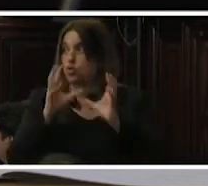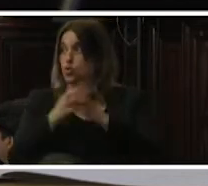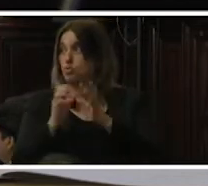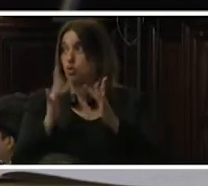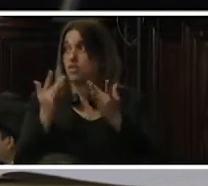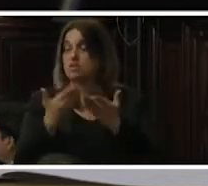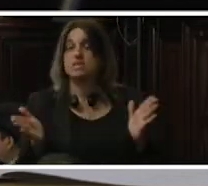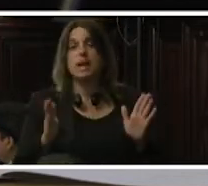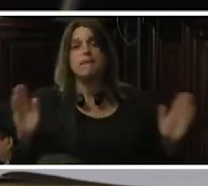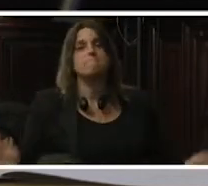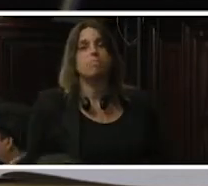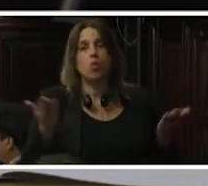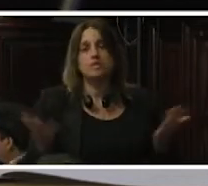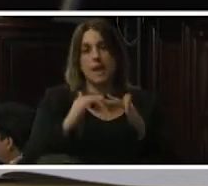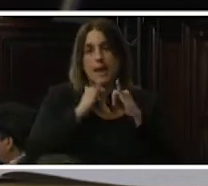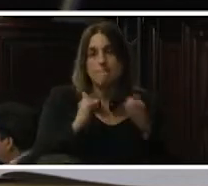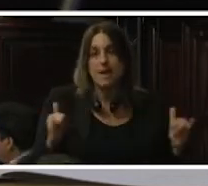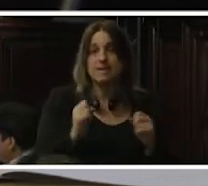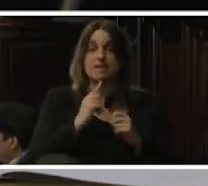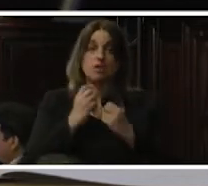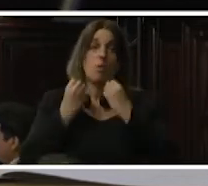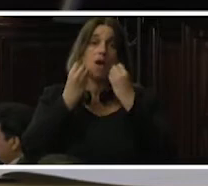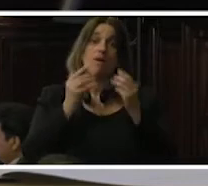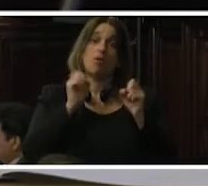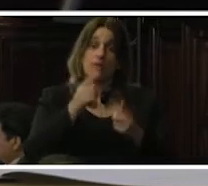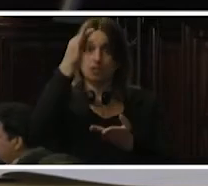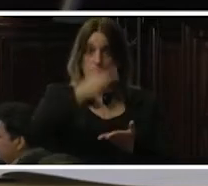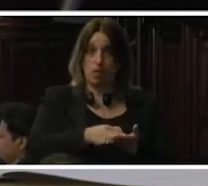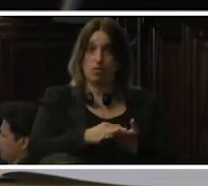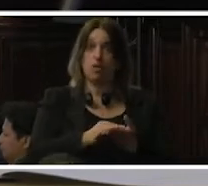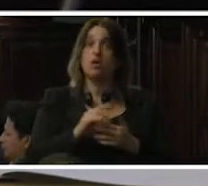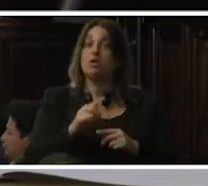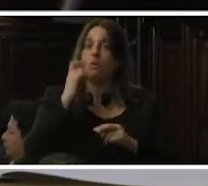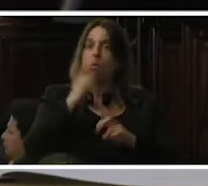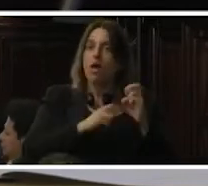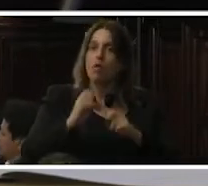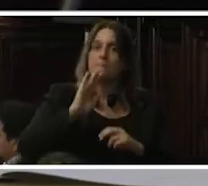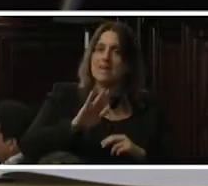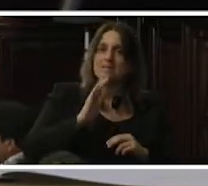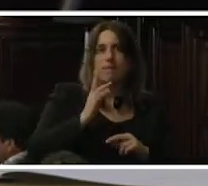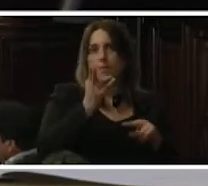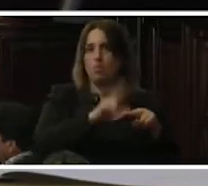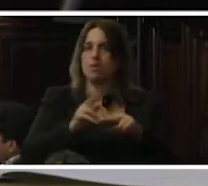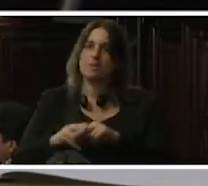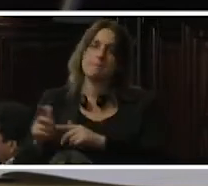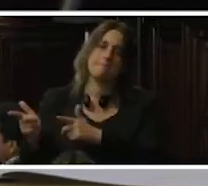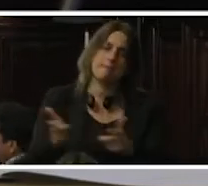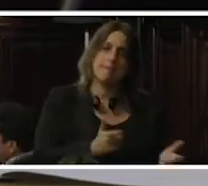Impulsar campañas internacionales a favor de estos pueblos, enfatizando las amenazas de genocidio que se ciernen sobre